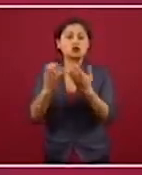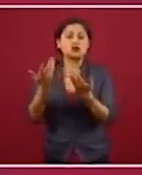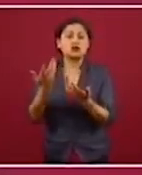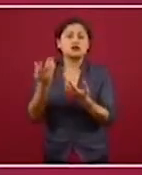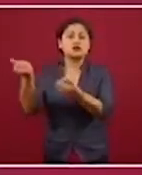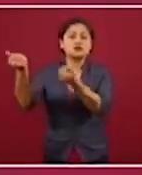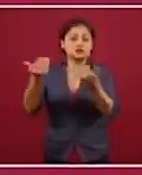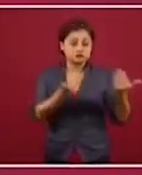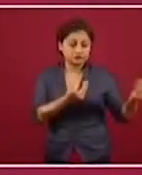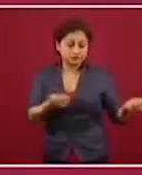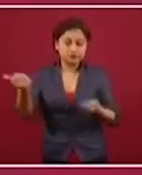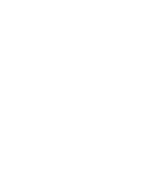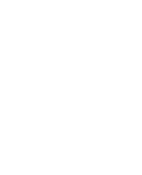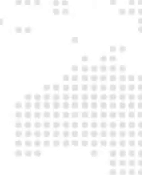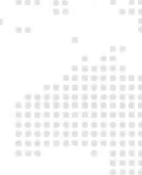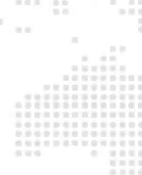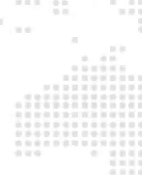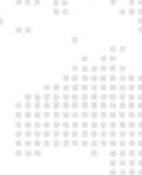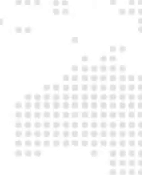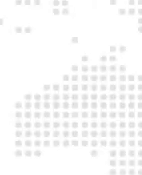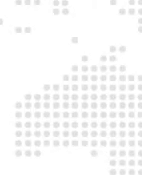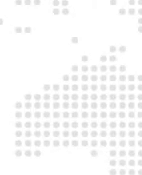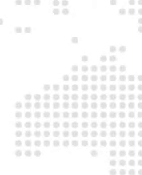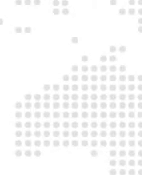un mecanismo de transporte